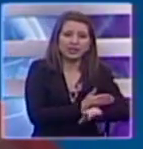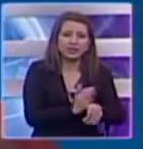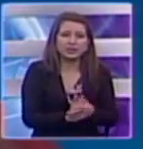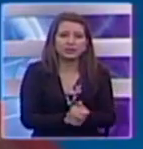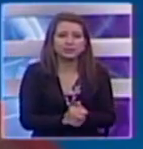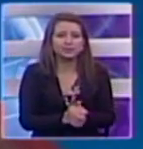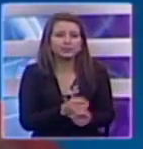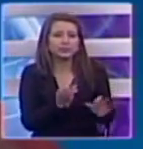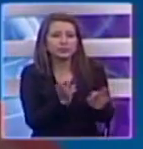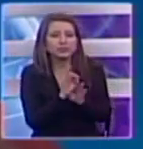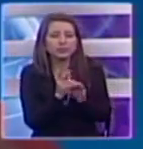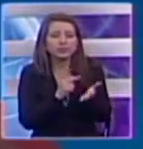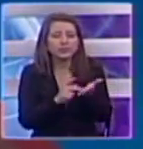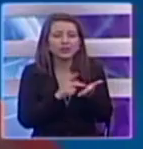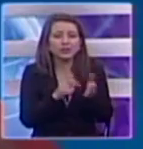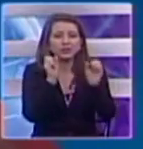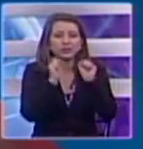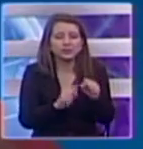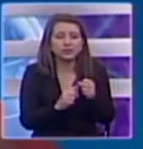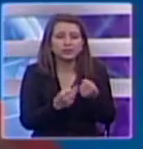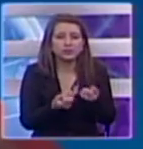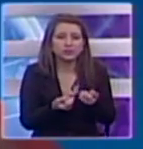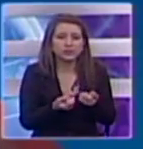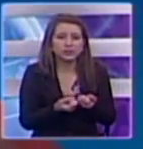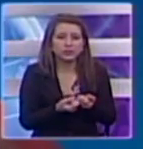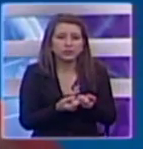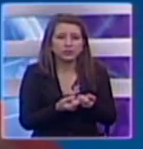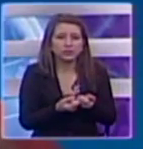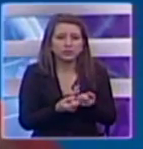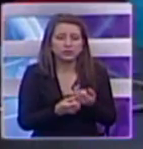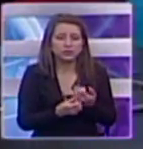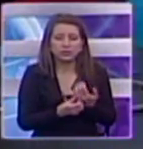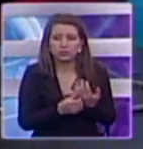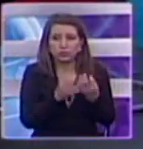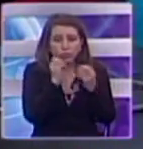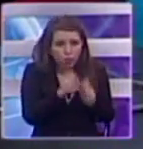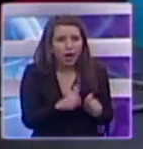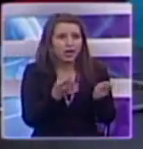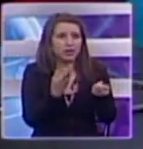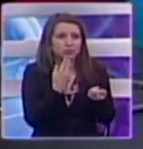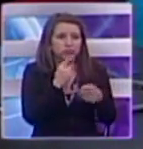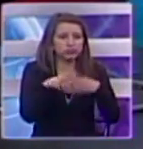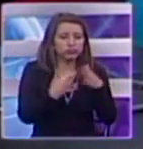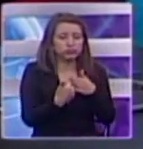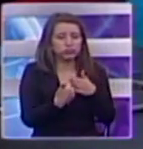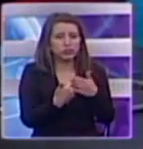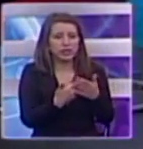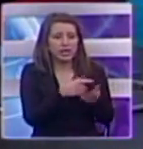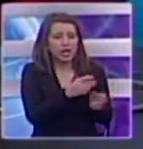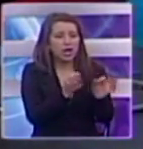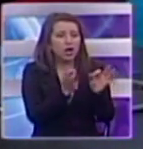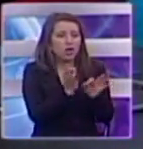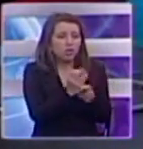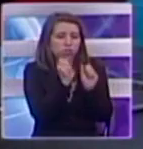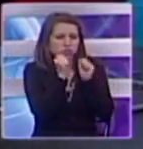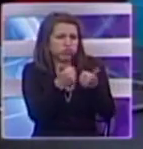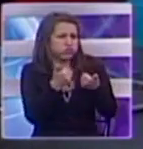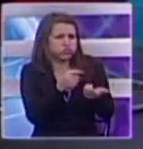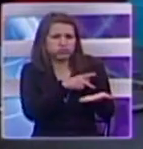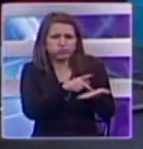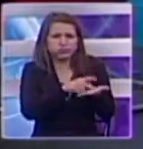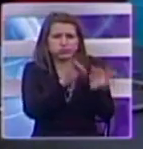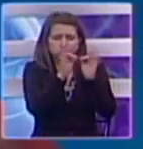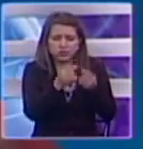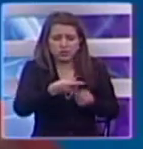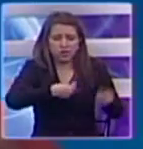una forma de pago, sobre todo de la generación millennial, porque este es un excelente mecanismo de pago